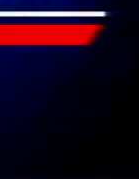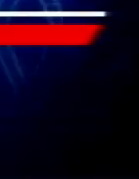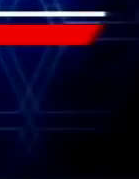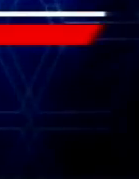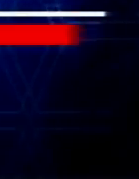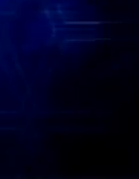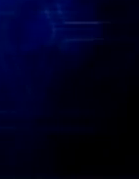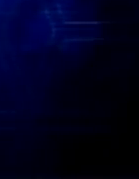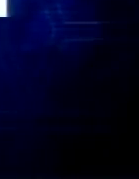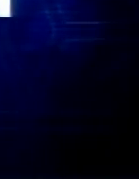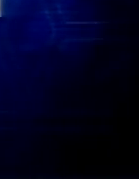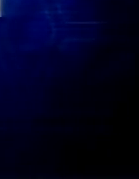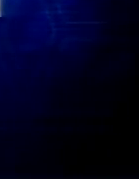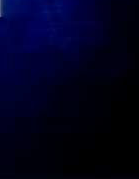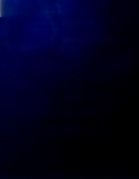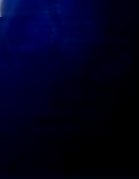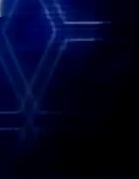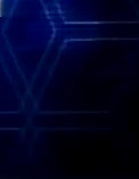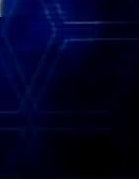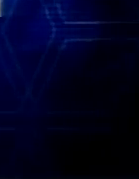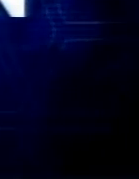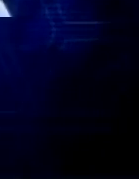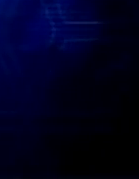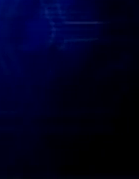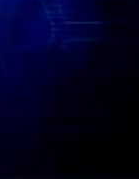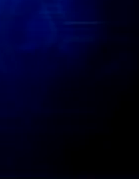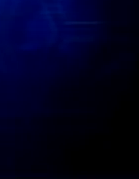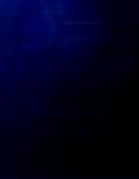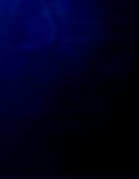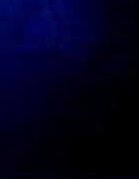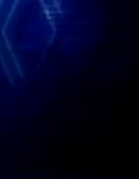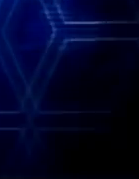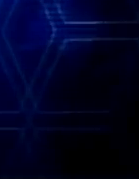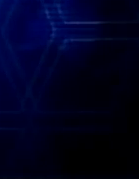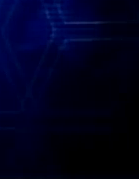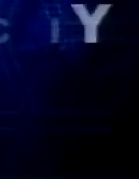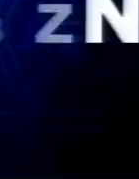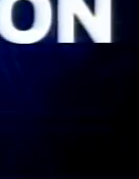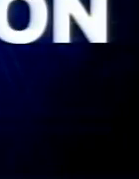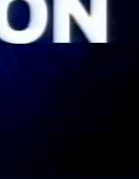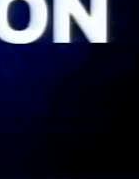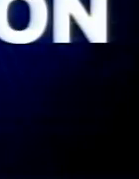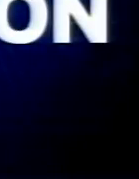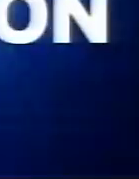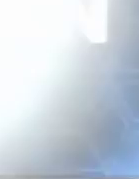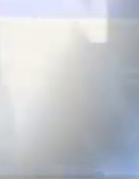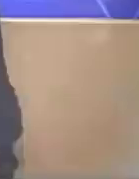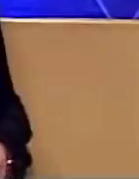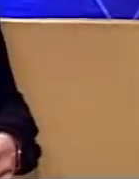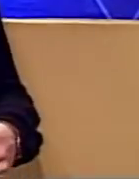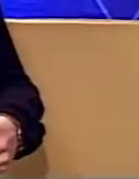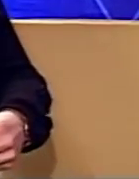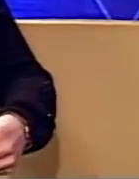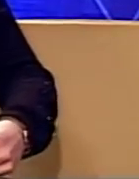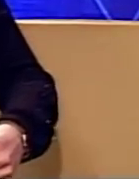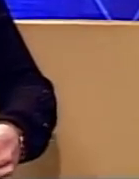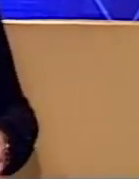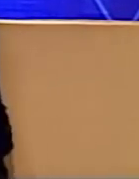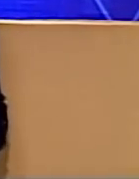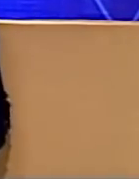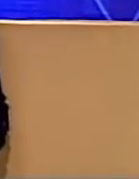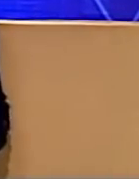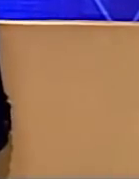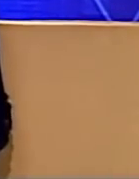Entrevista Venevisión, líder en opinión, por tu canal independiente, Venevisión. Muchísimas gracias